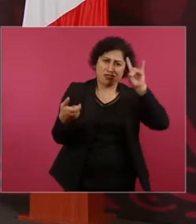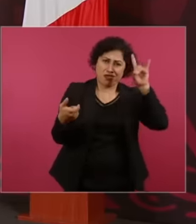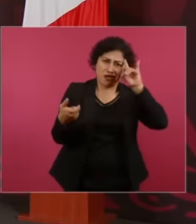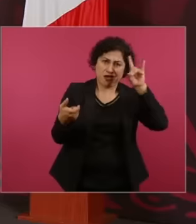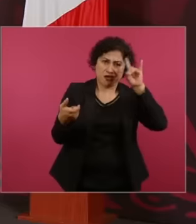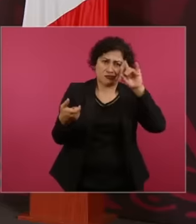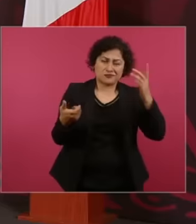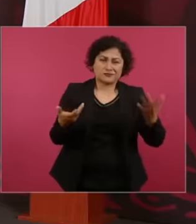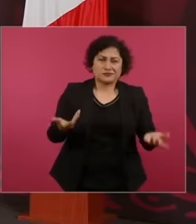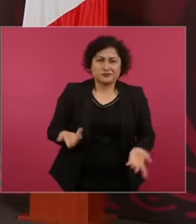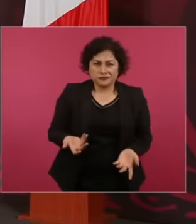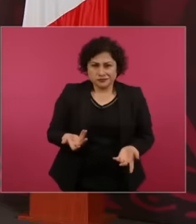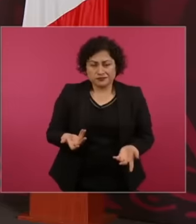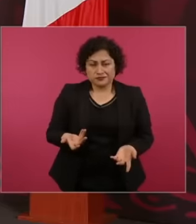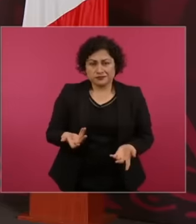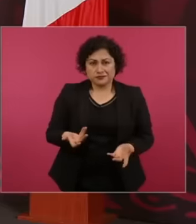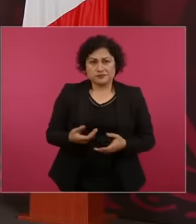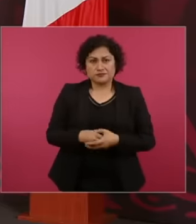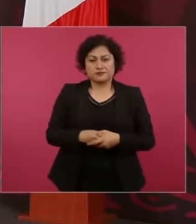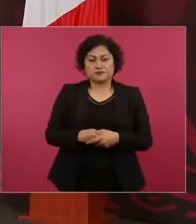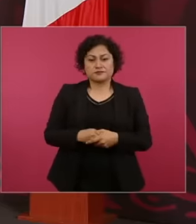Entonces, ¿cómo pagan?